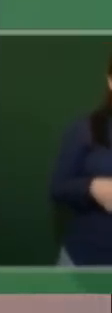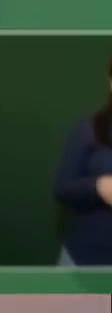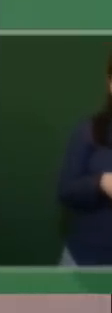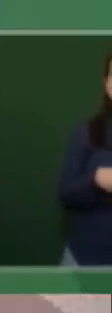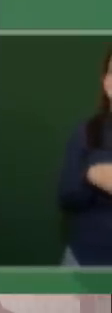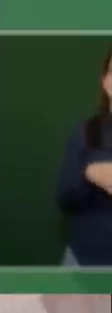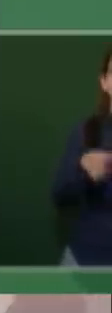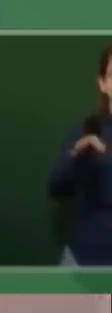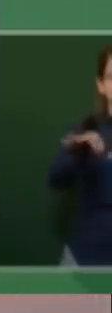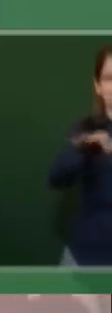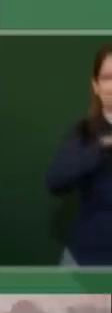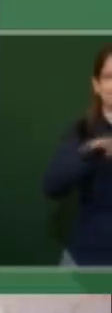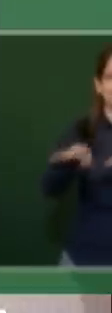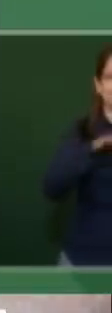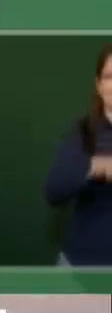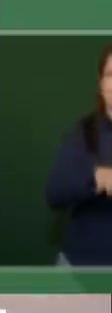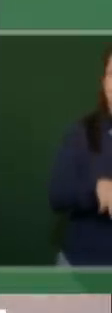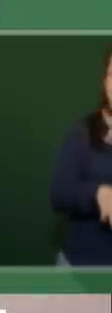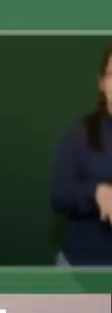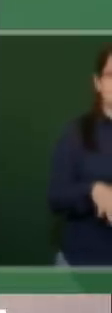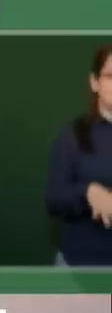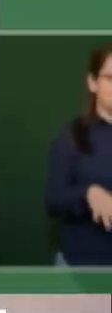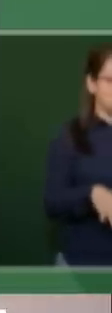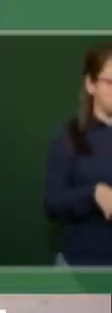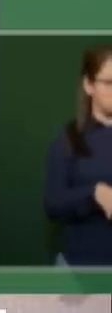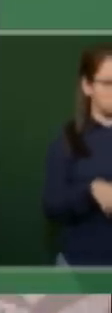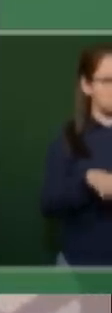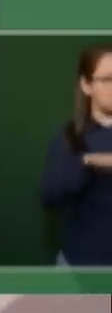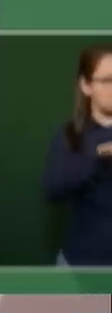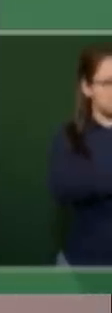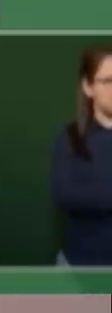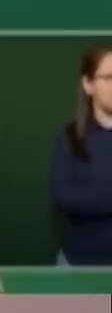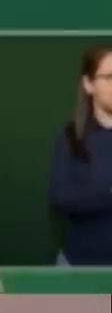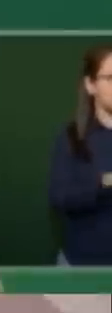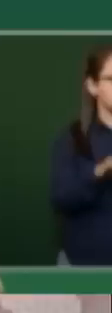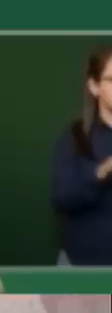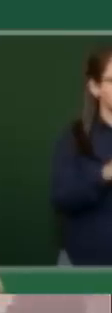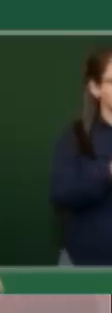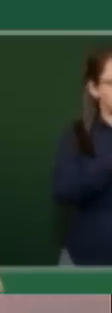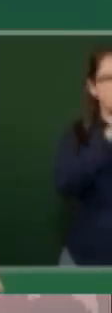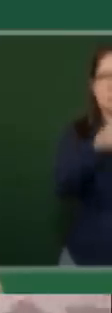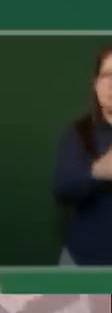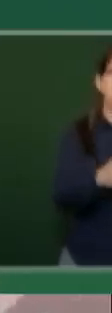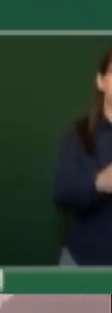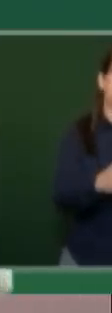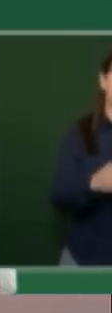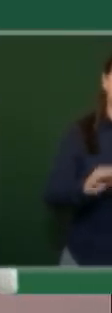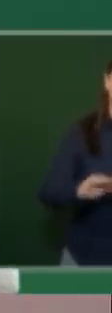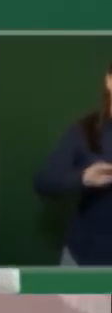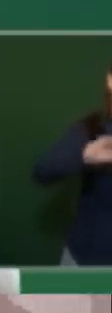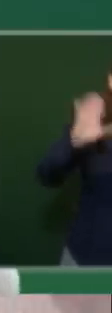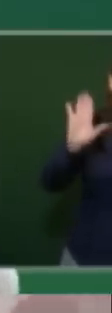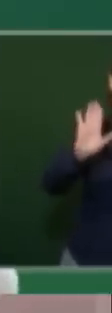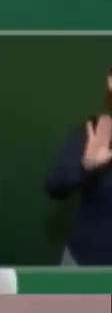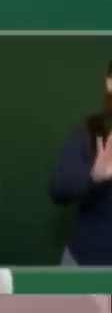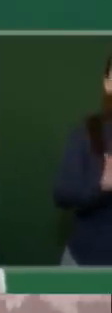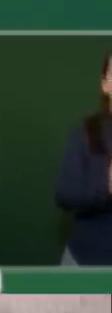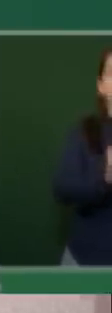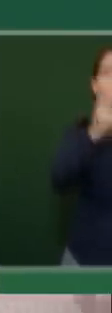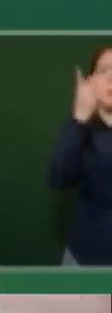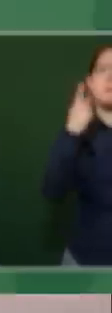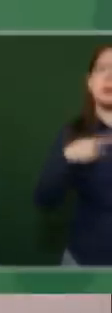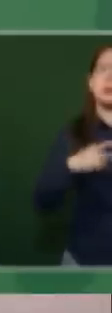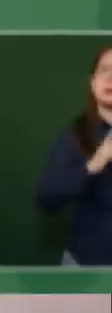Ahora, ¿Como quién? Pues digamos políticos conocidos que la verdad se dejan llevar